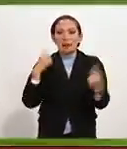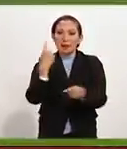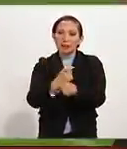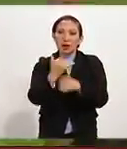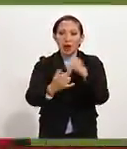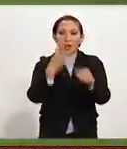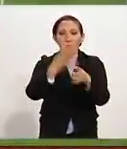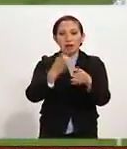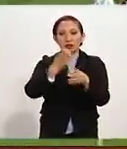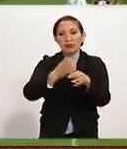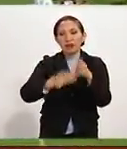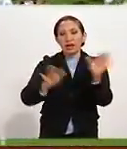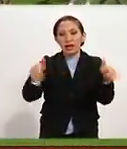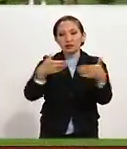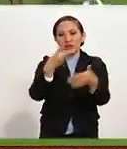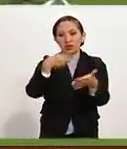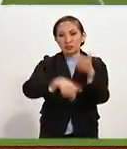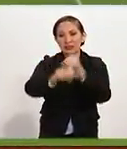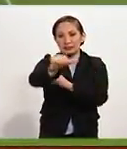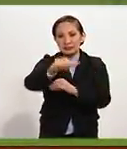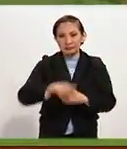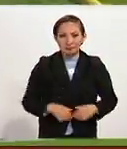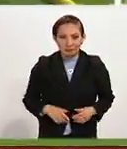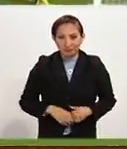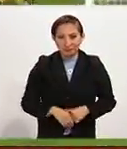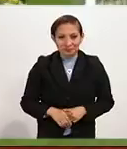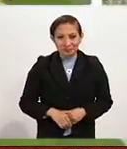los cuartos de final del Clausura 2016.